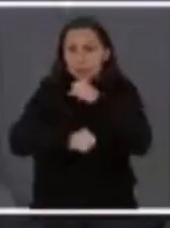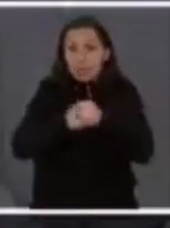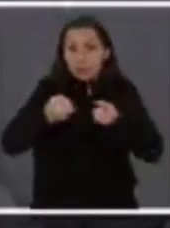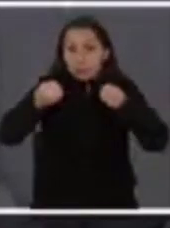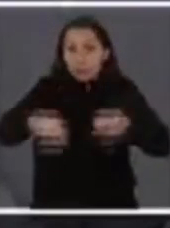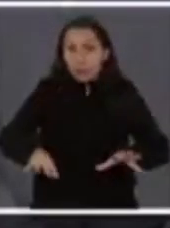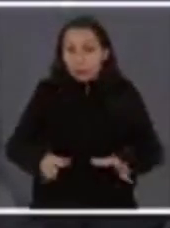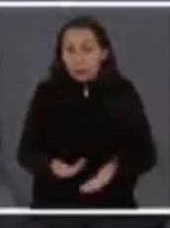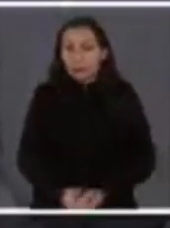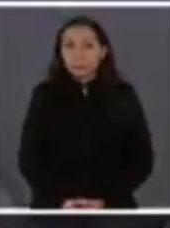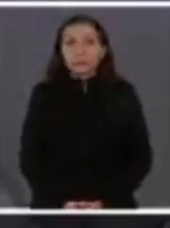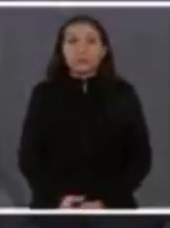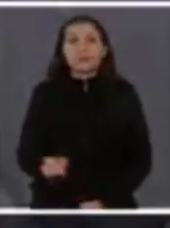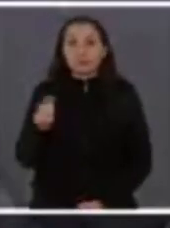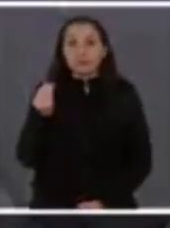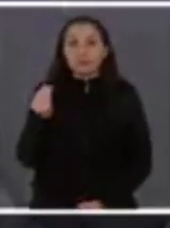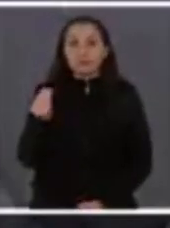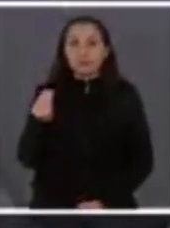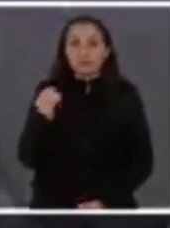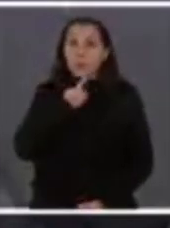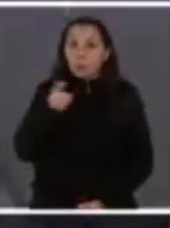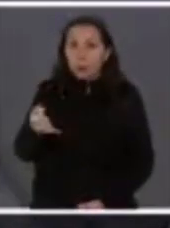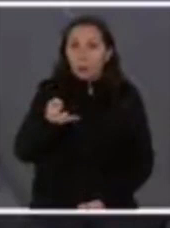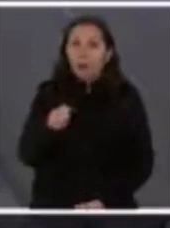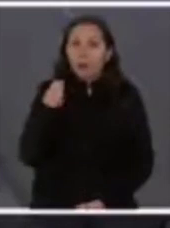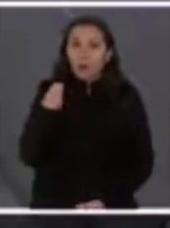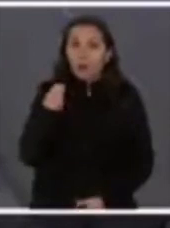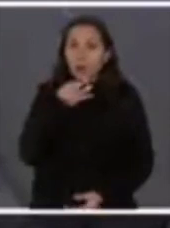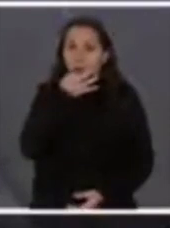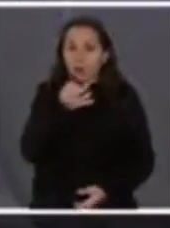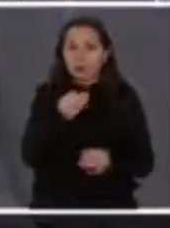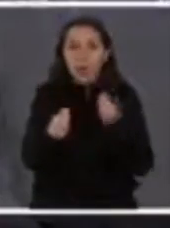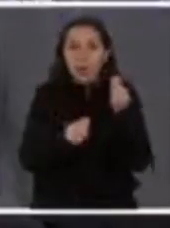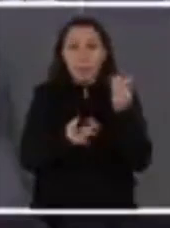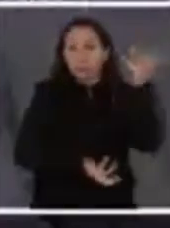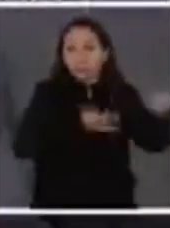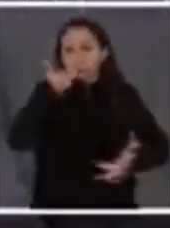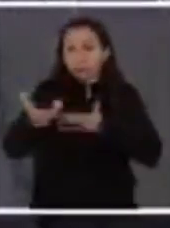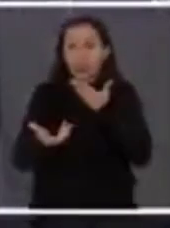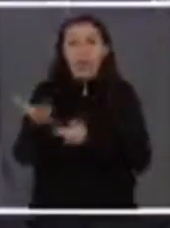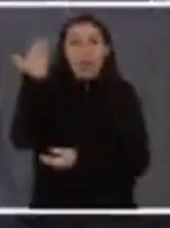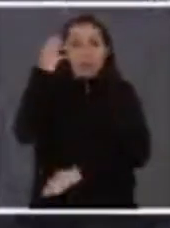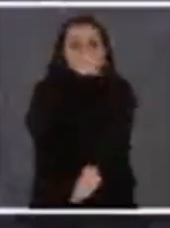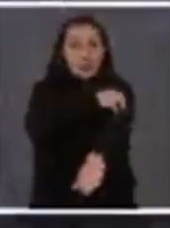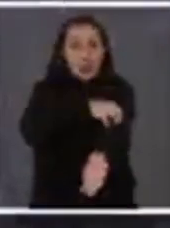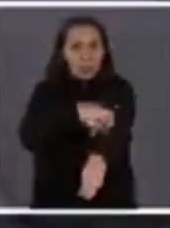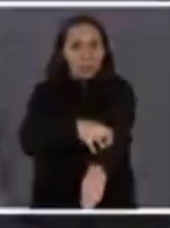perdió? Es una muy buena pregunta y qué bueno que lo traen a colación. A propósito de los incendios en las